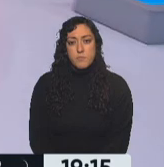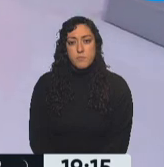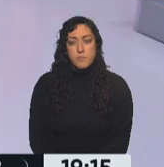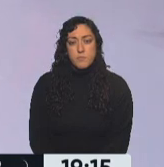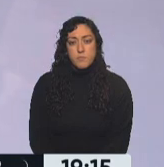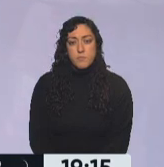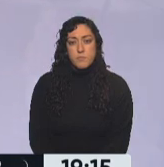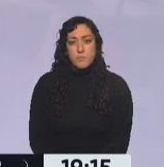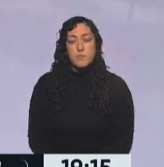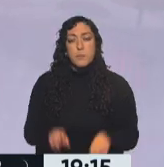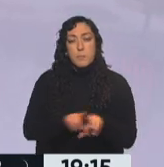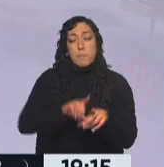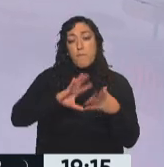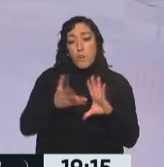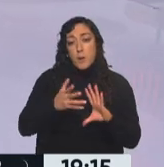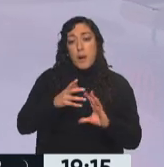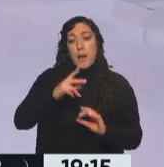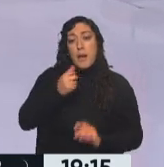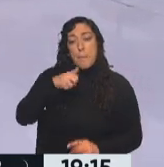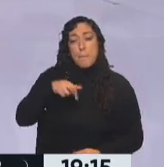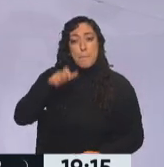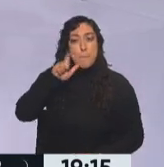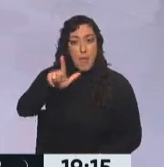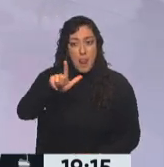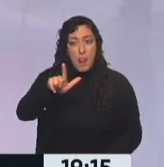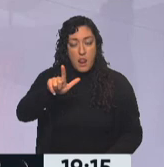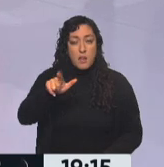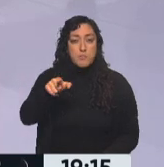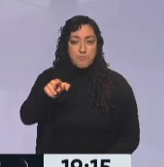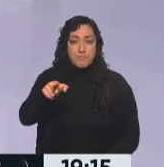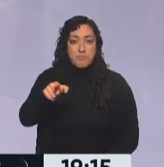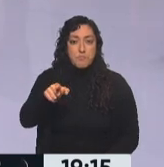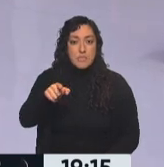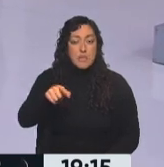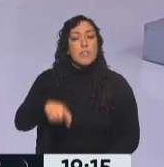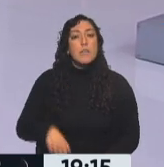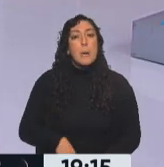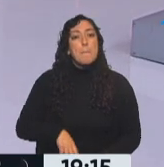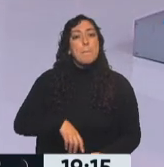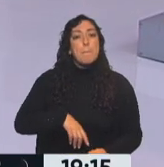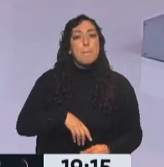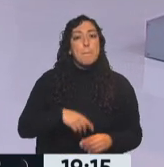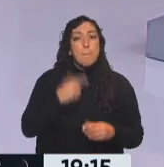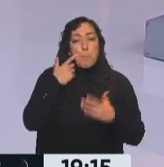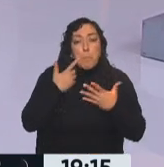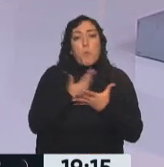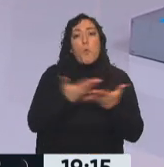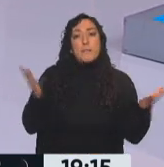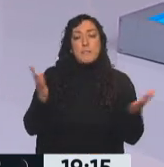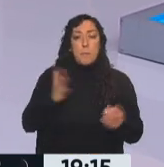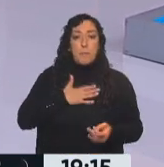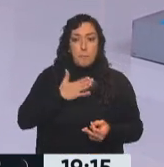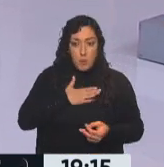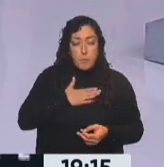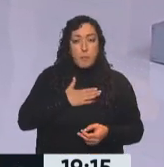Y así como lo hizo Noemí Campbell, como vemos acá detrás en pantalla, ¿quién va a tener su propia muestra en el Museo Victoria